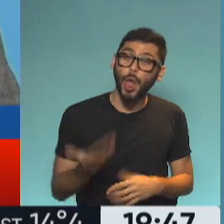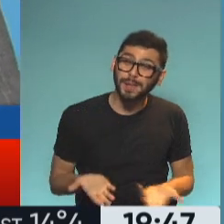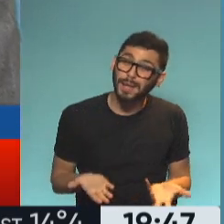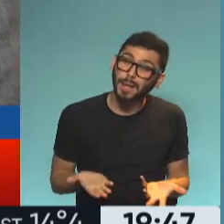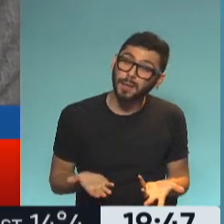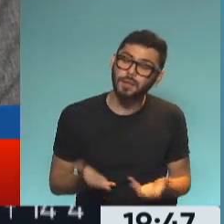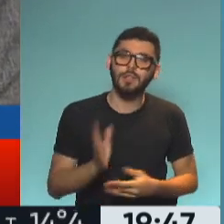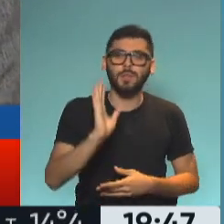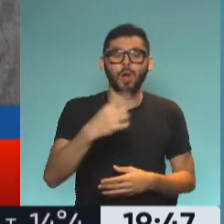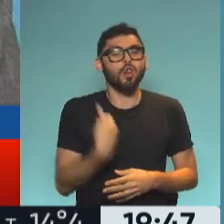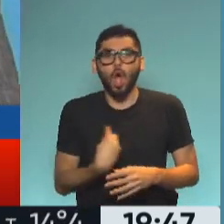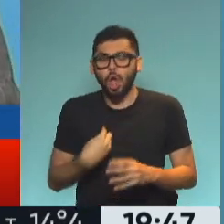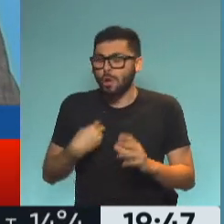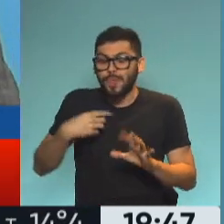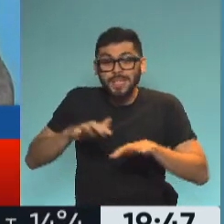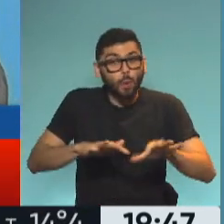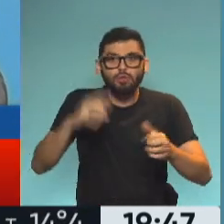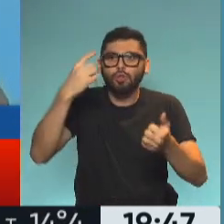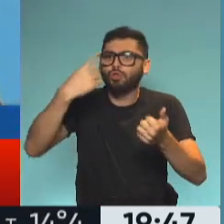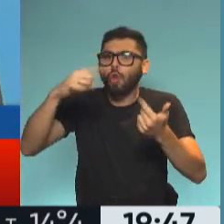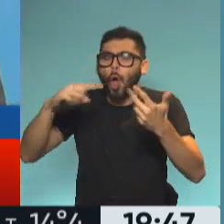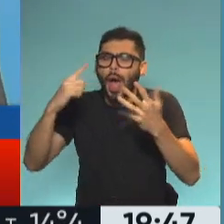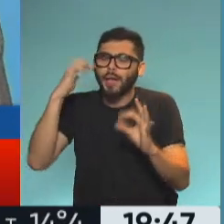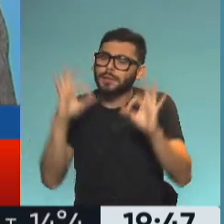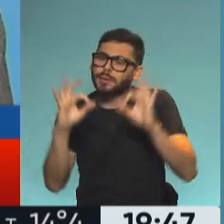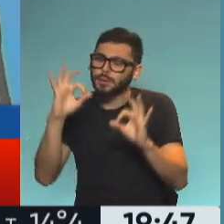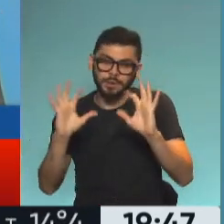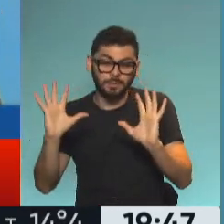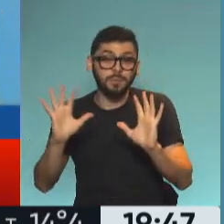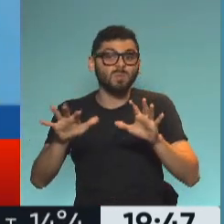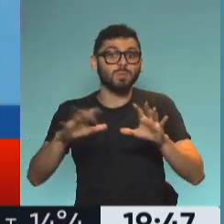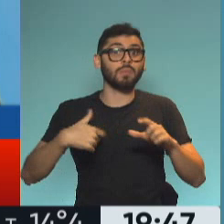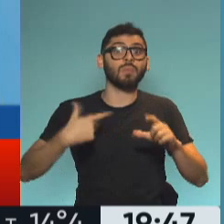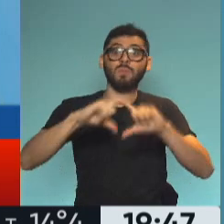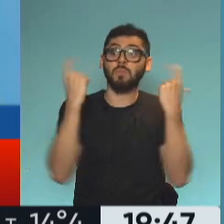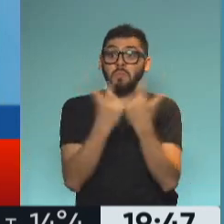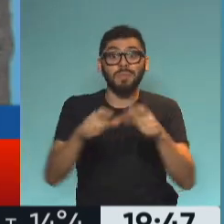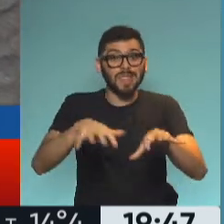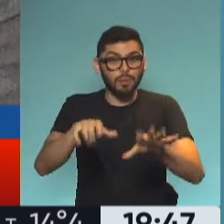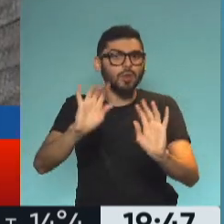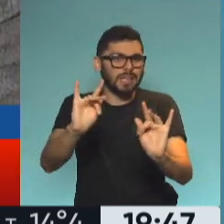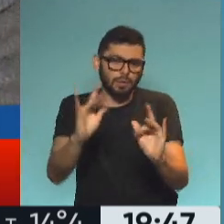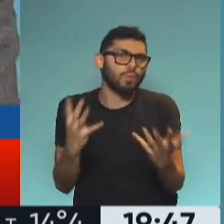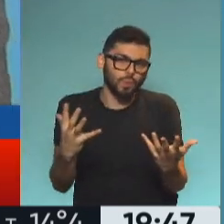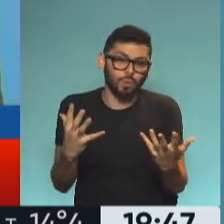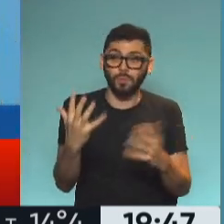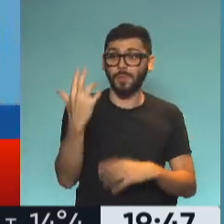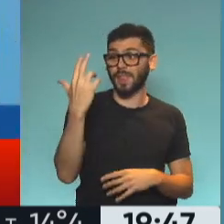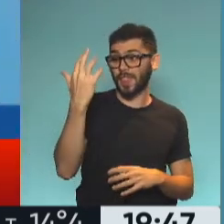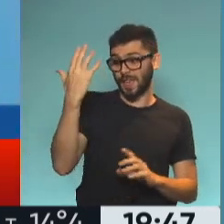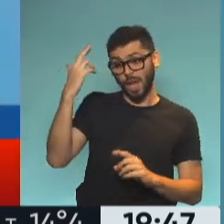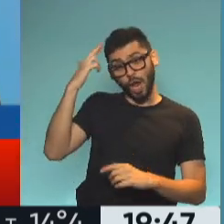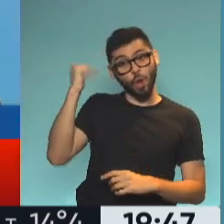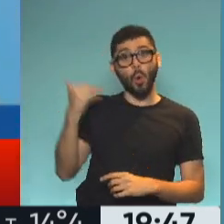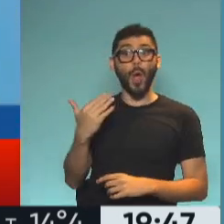todas las situaciones claramente. La situación social es crítica, sin lugar a dudas, en Argentina. Desde el 9 de abril en